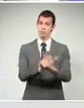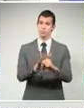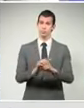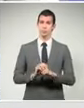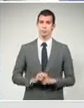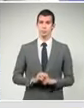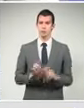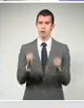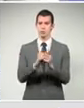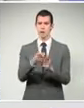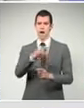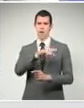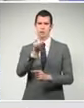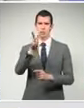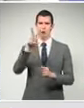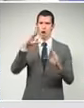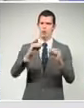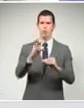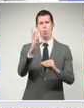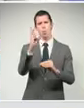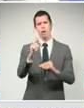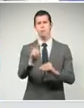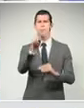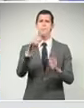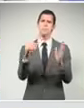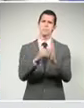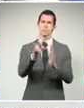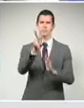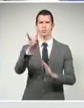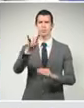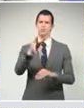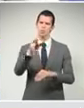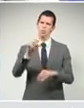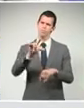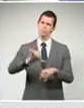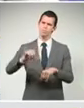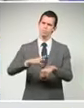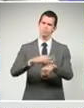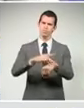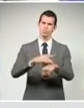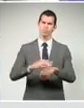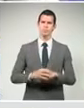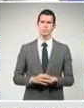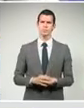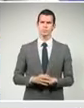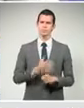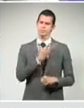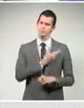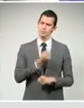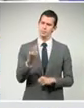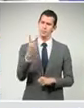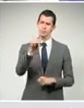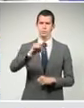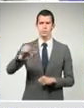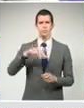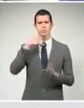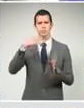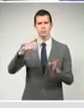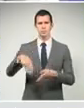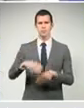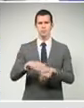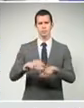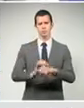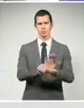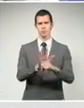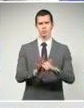reporta 1.029 nuevos enfermos con COVID-19 y lamentablemente 2 fallecidos como consecuencia de la